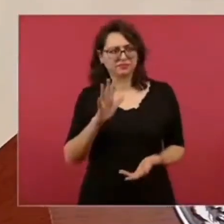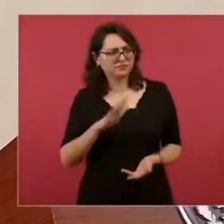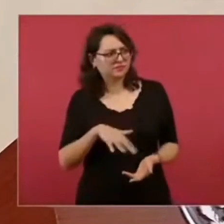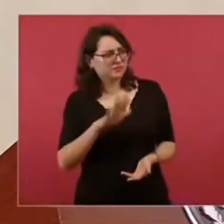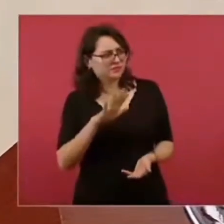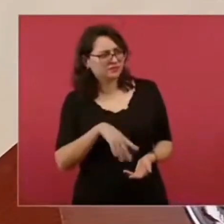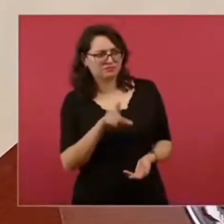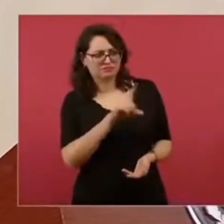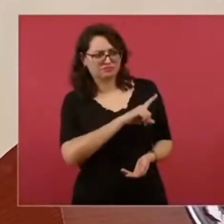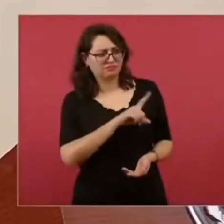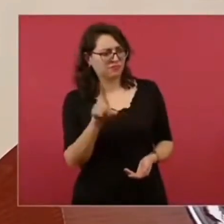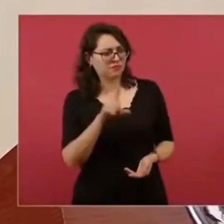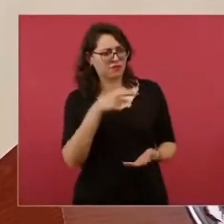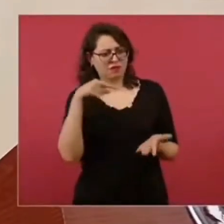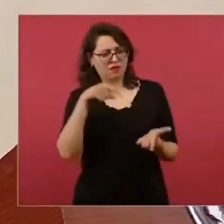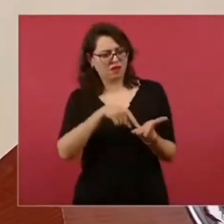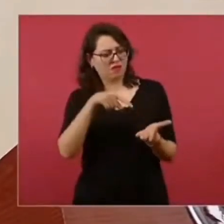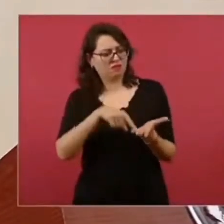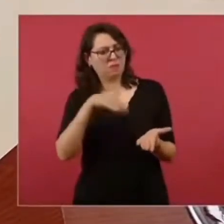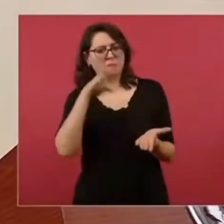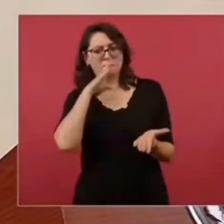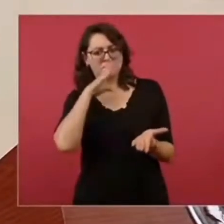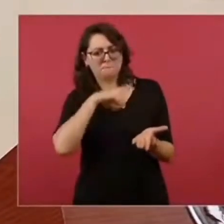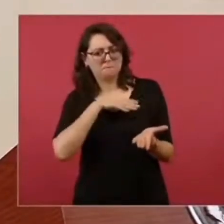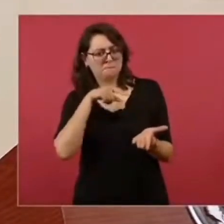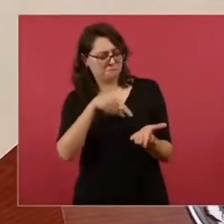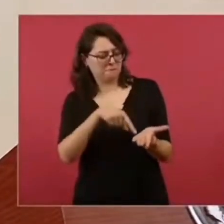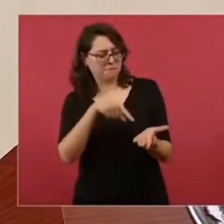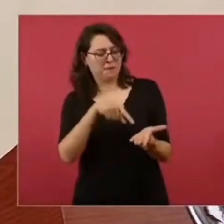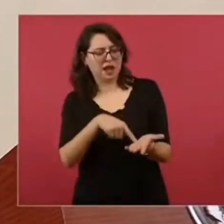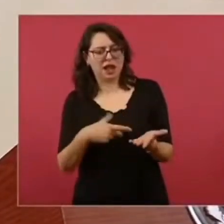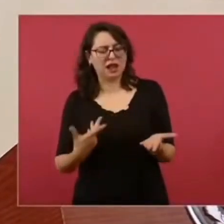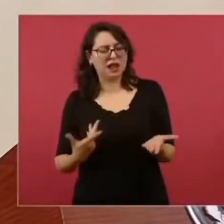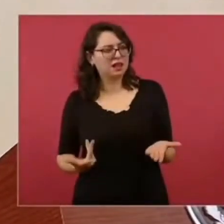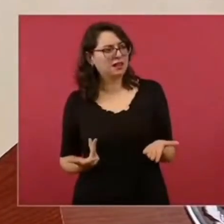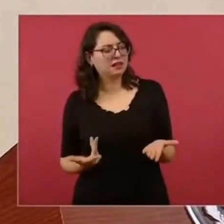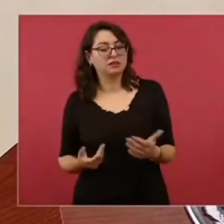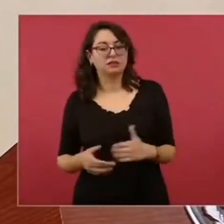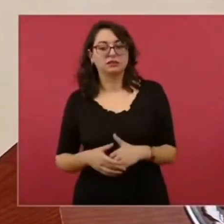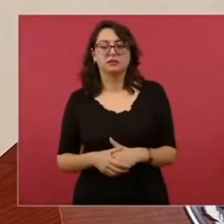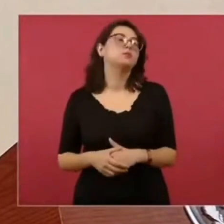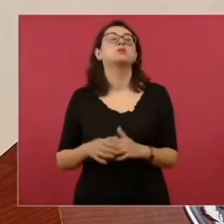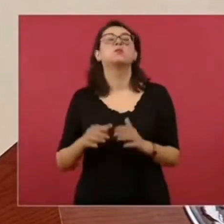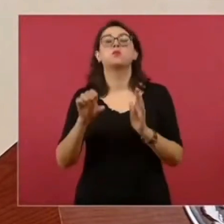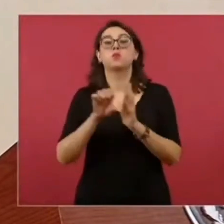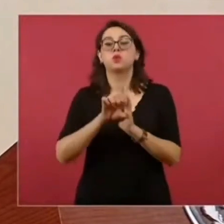decir, esto está mal. ¿Cómo vamos a permitir que una jueza